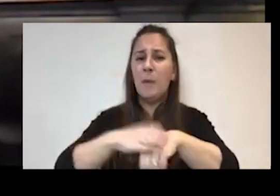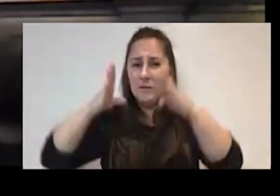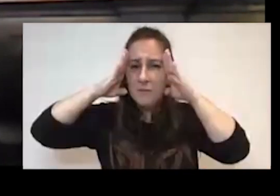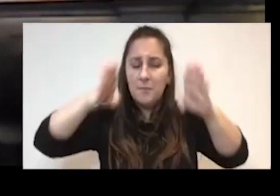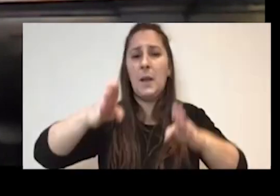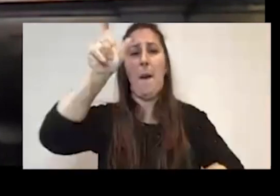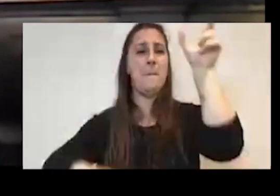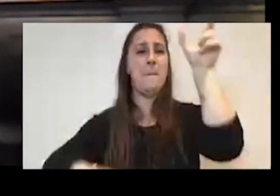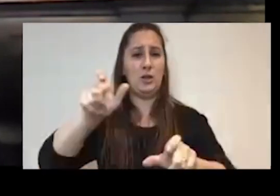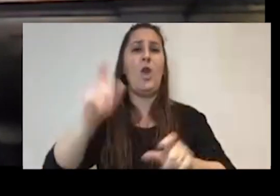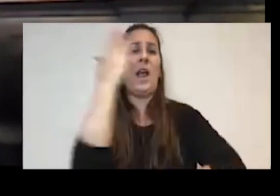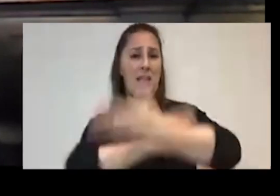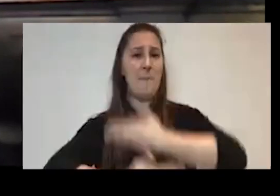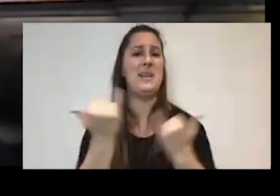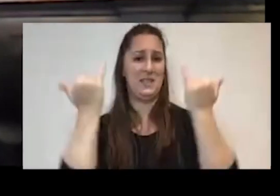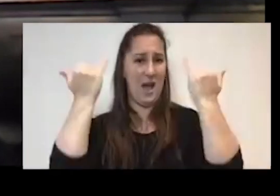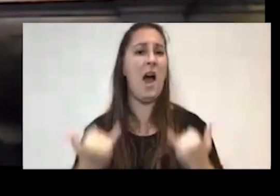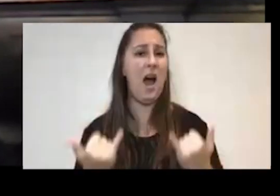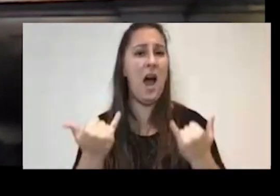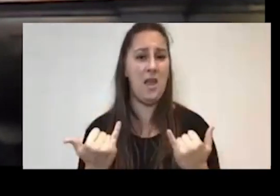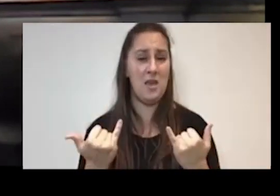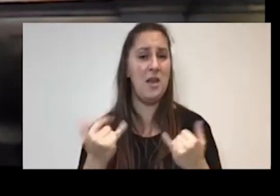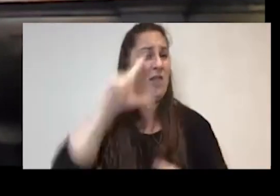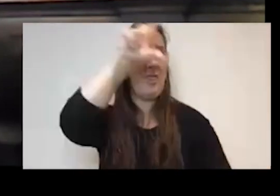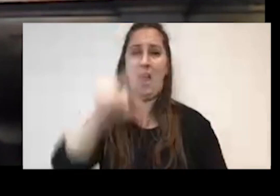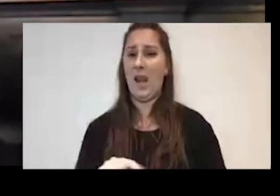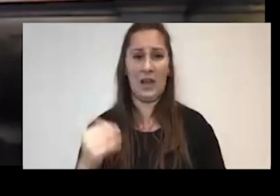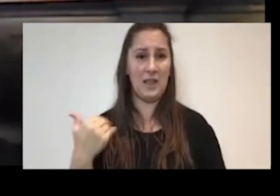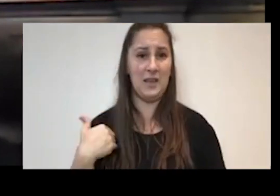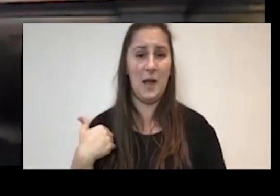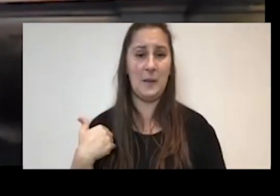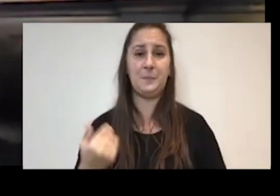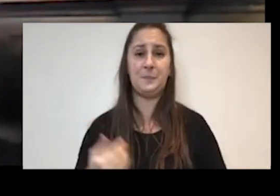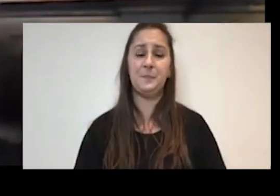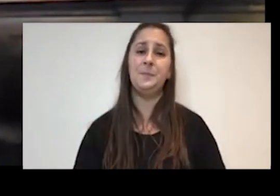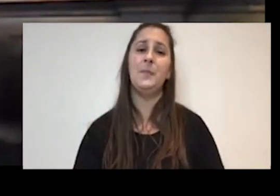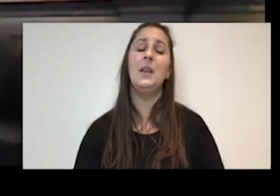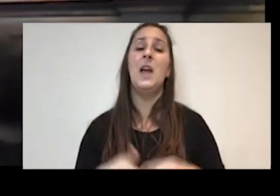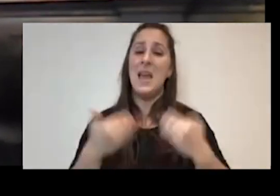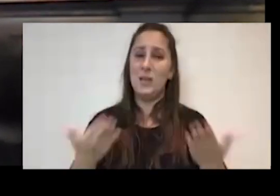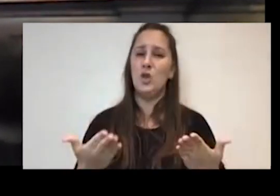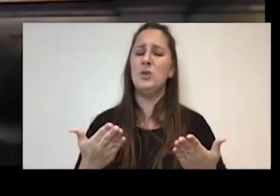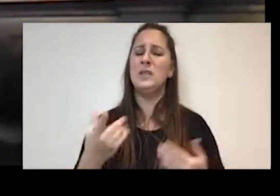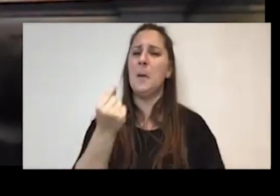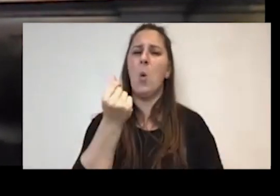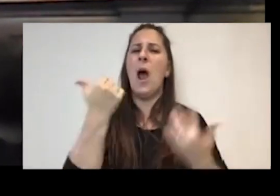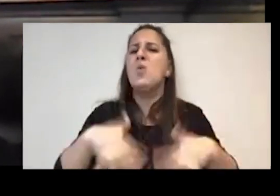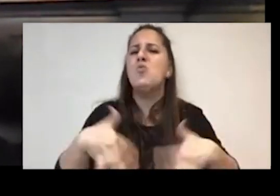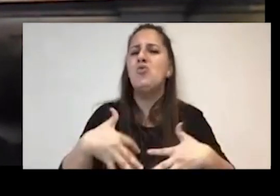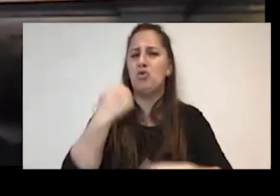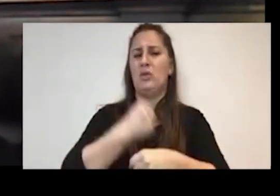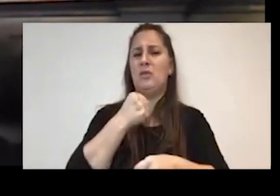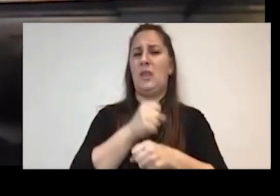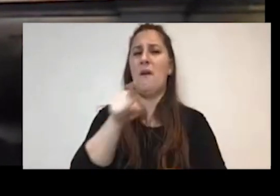las personas y a la población con discapacidad de todo el país. Entonces, es realmente significativo el